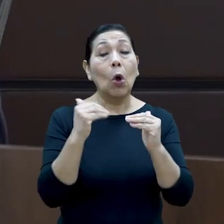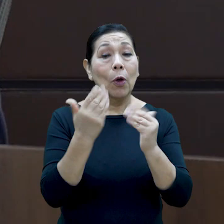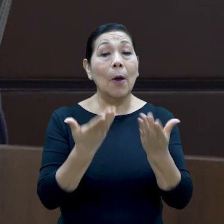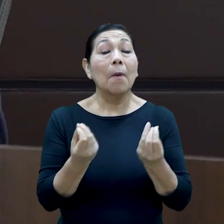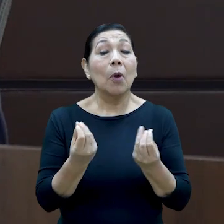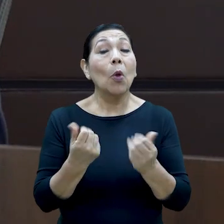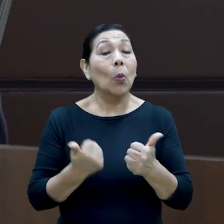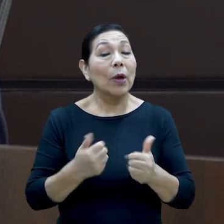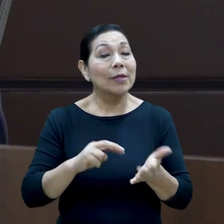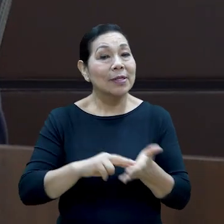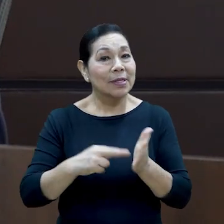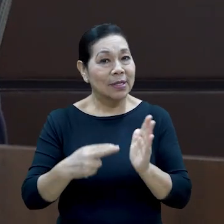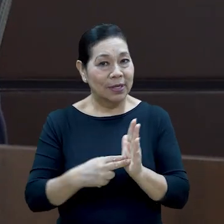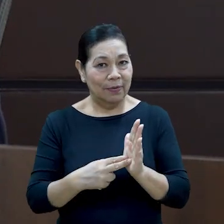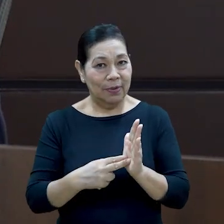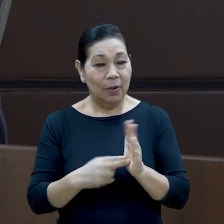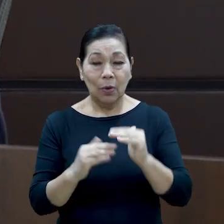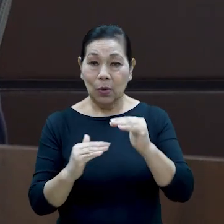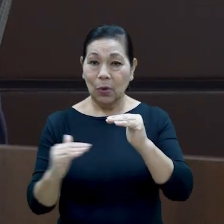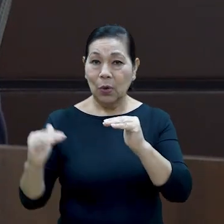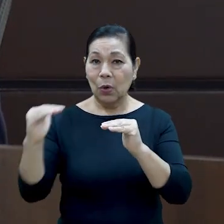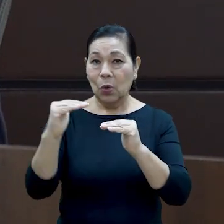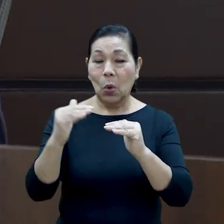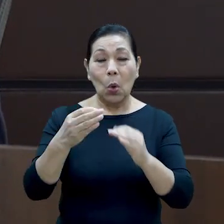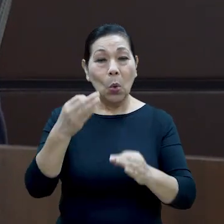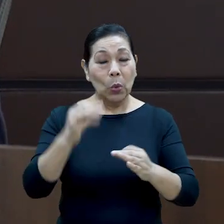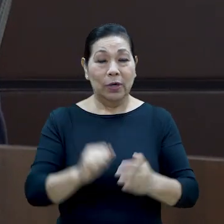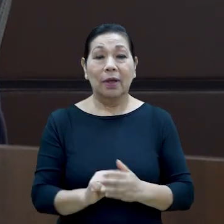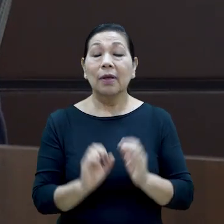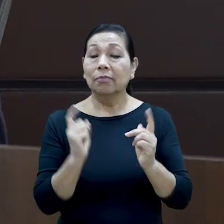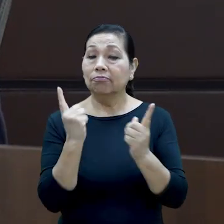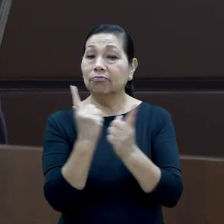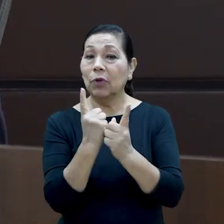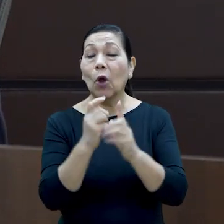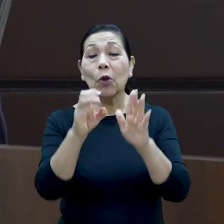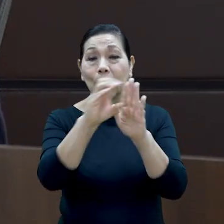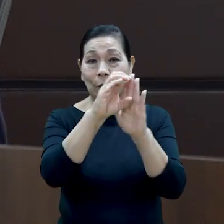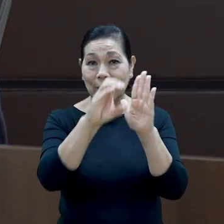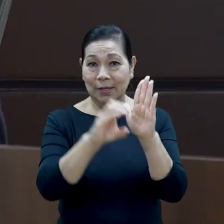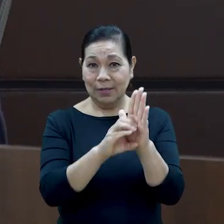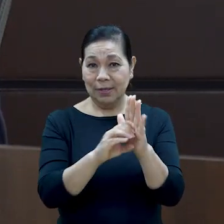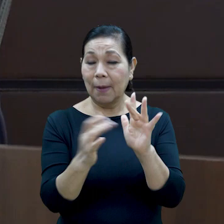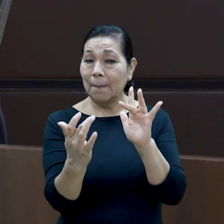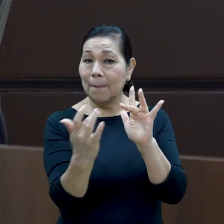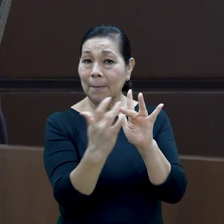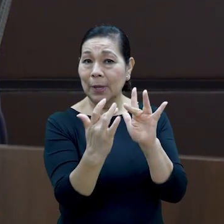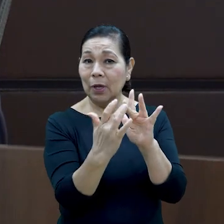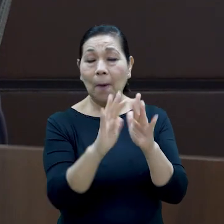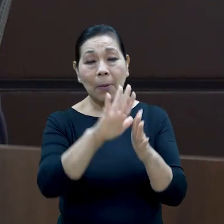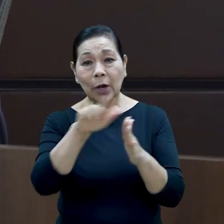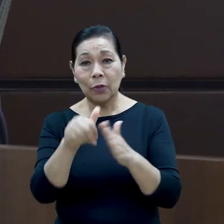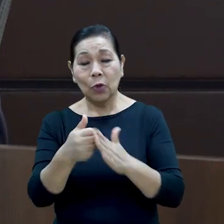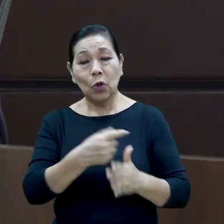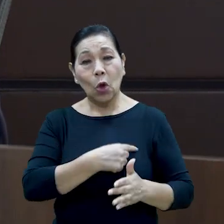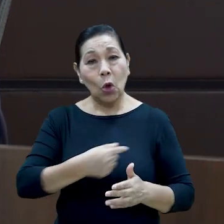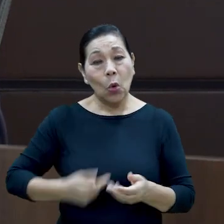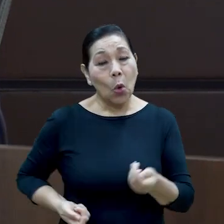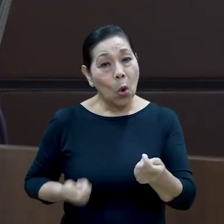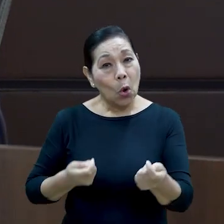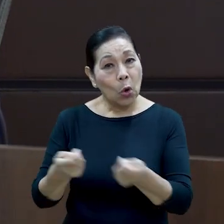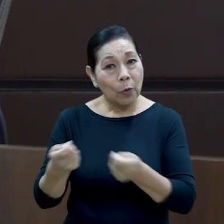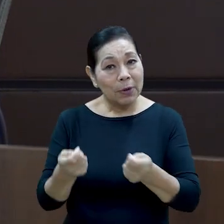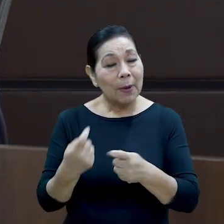supremacía constitucional, lo cual implica que en la cúspide del ordenamiento jurídico se encuentra la Constitución, que es vinculante para todos los